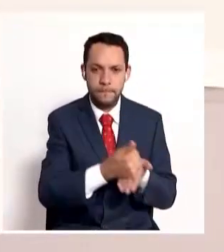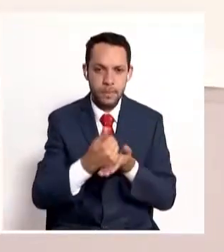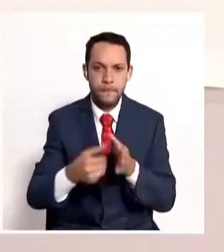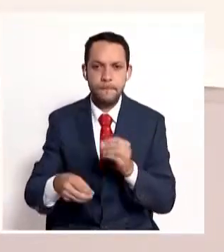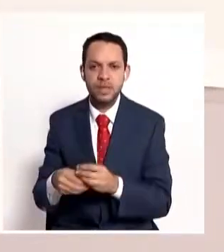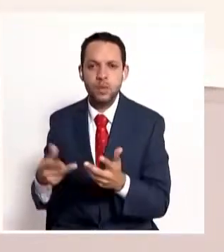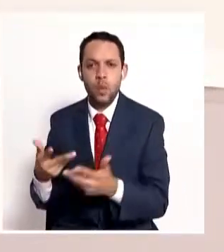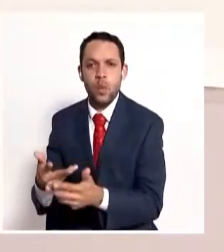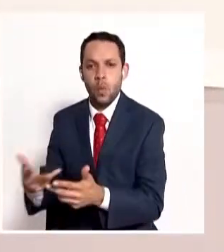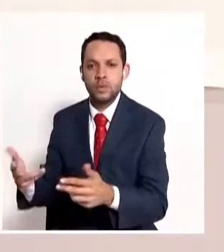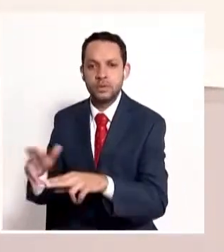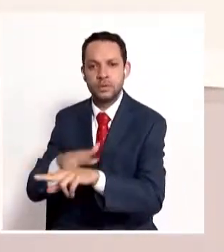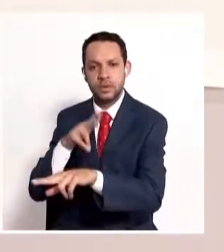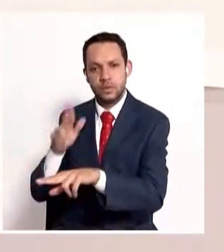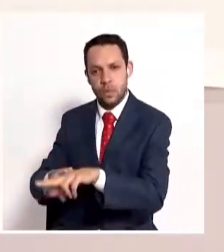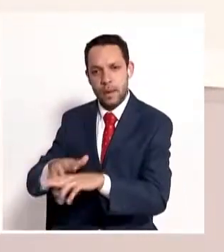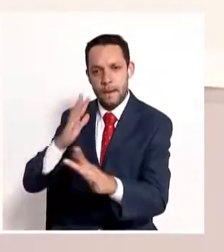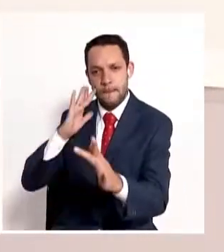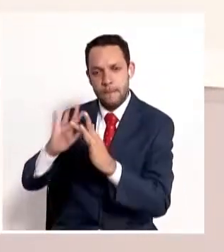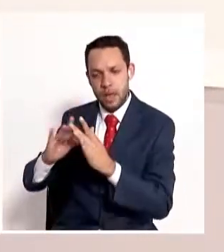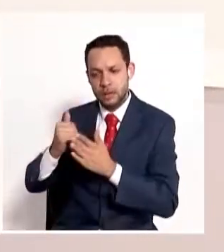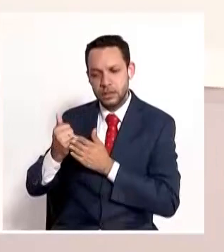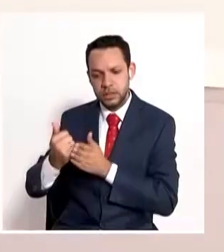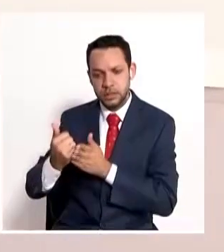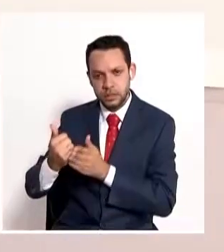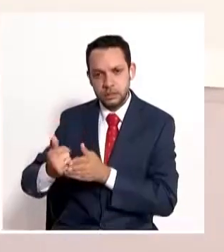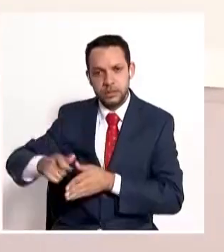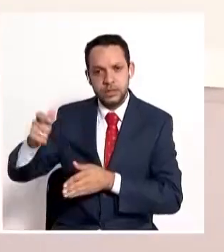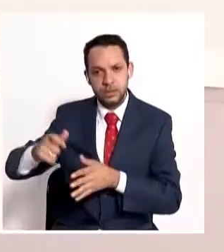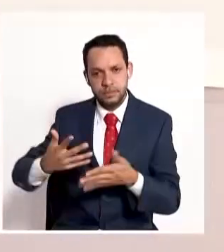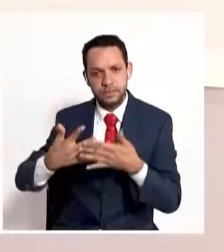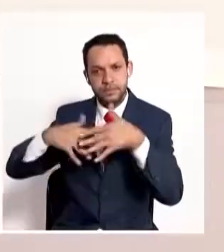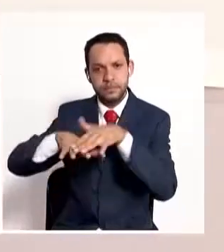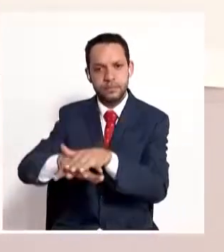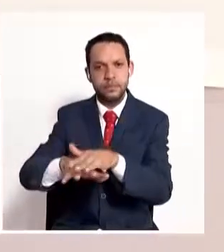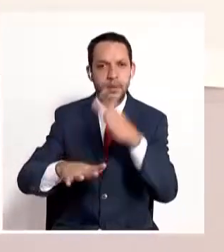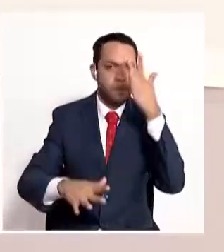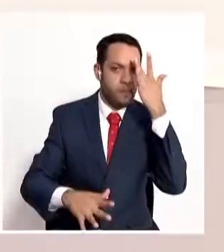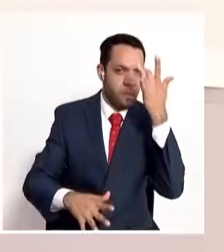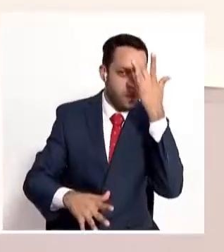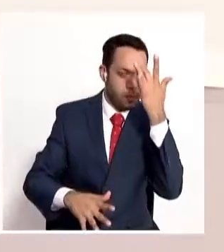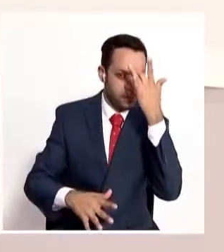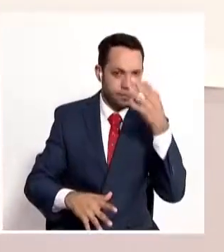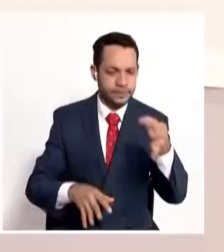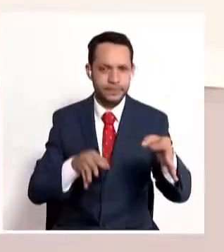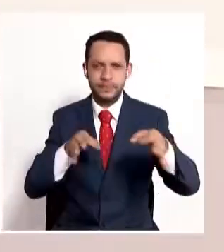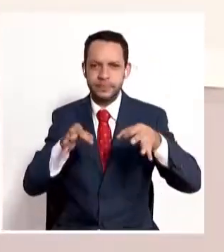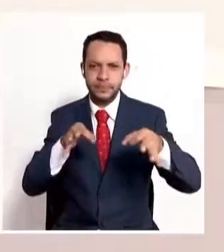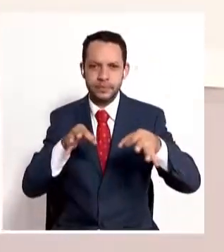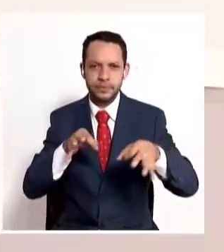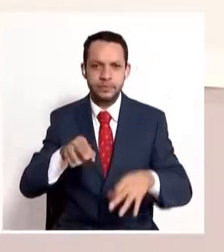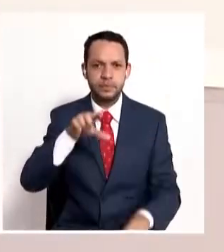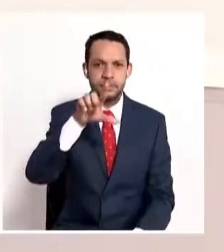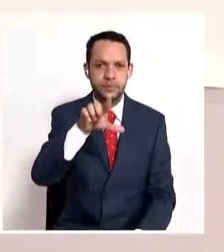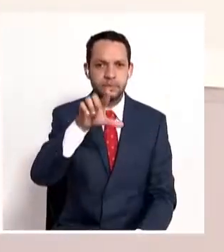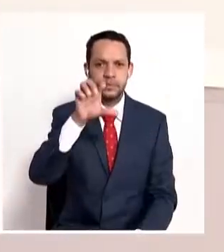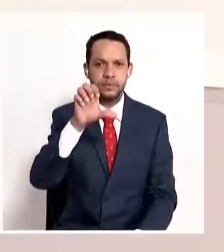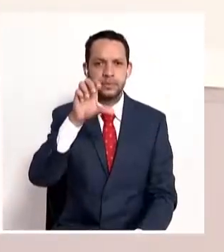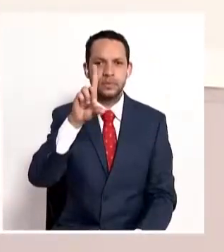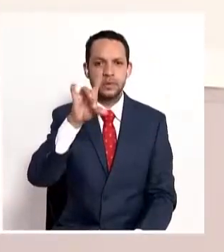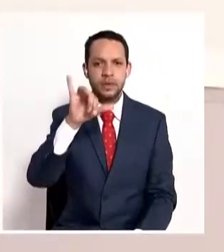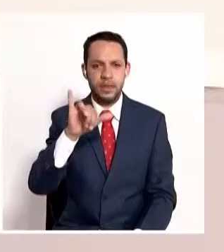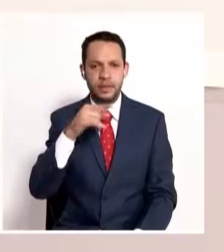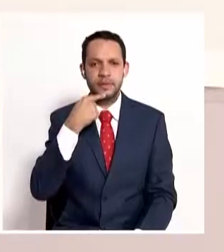para poder ir de la mano con todo el resto de tratamientos porque es que miren esta pregunta que nos hace lady nova garcía es que es una gran